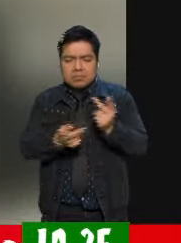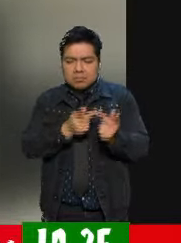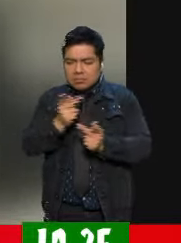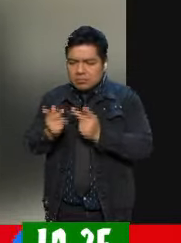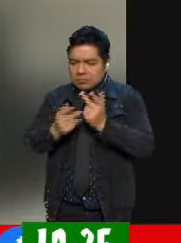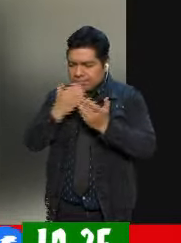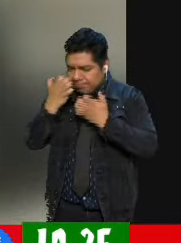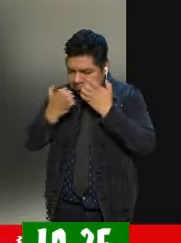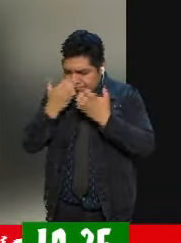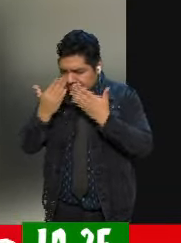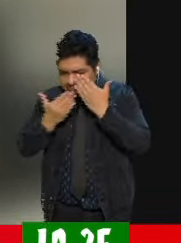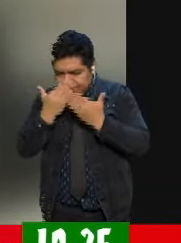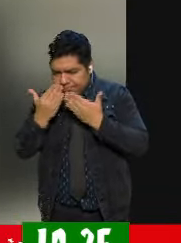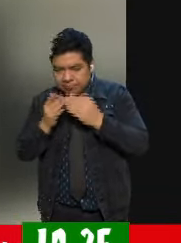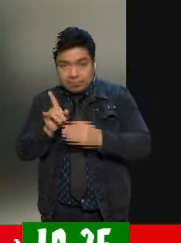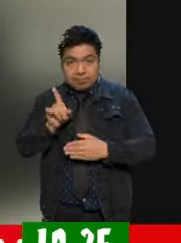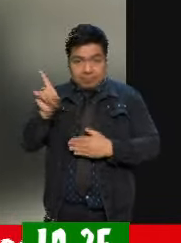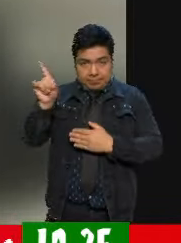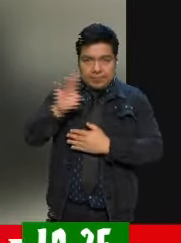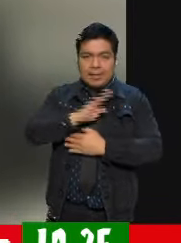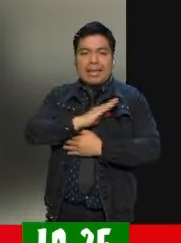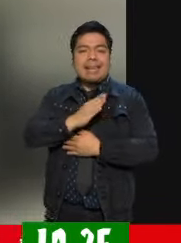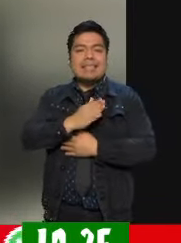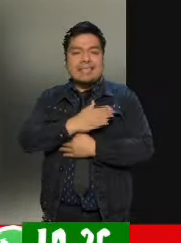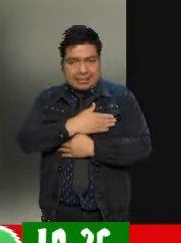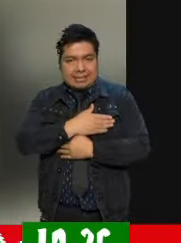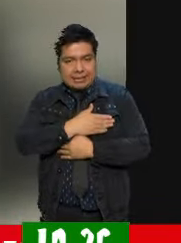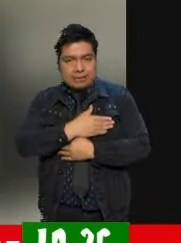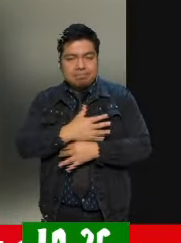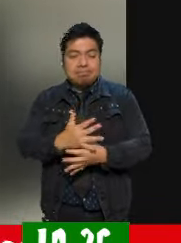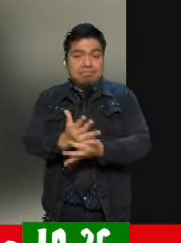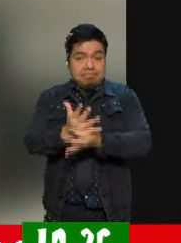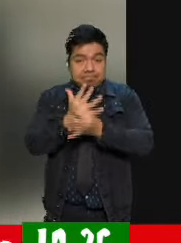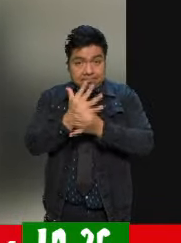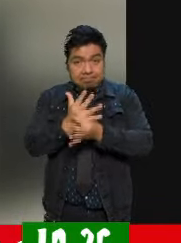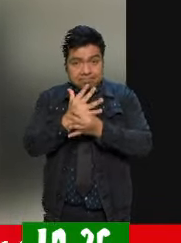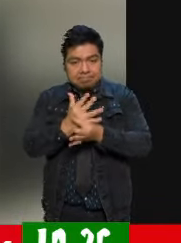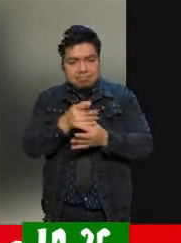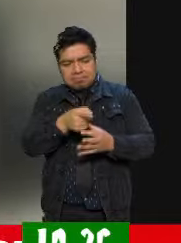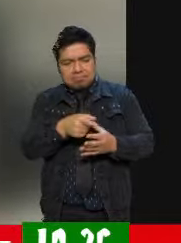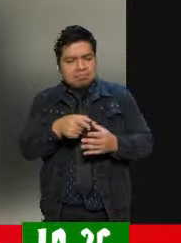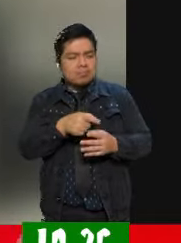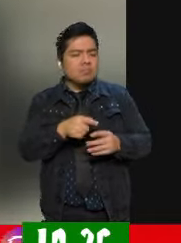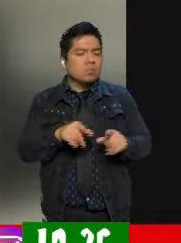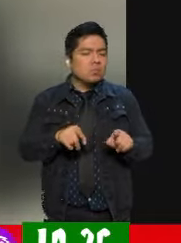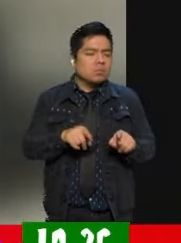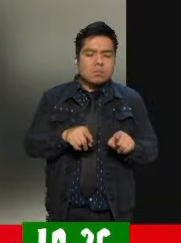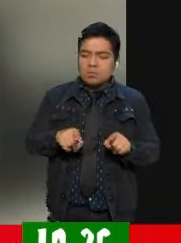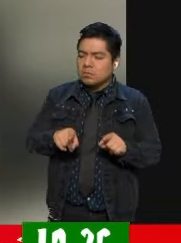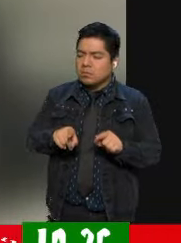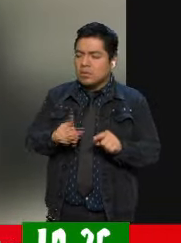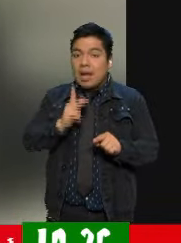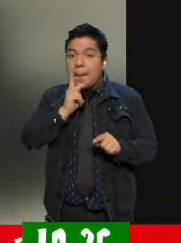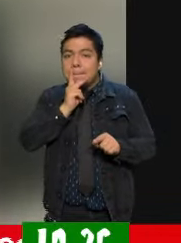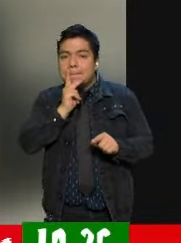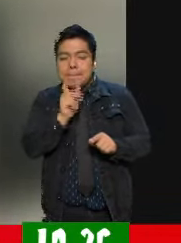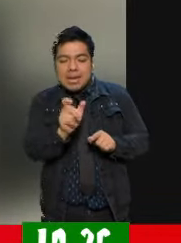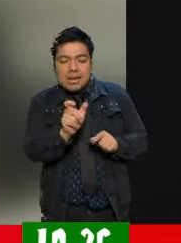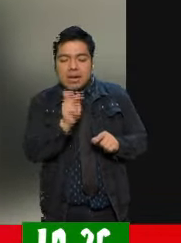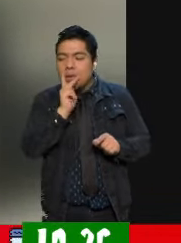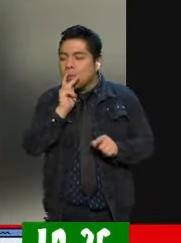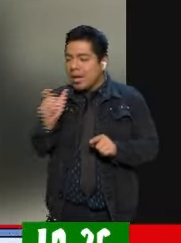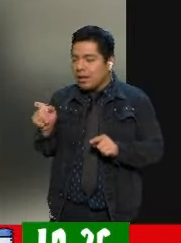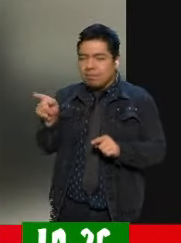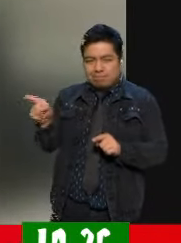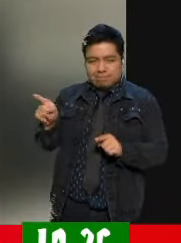aunque este estudio ocurrió en España, y dice que encontró que las principales palabras que se utilizan para decirle